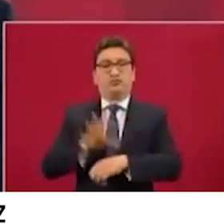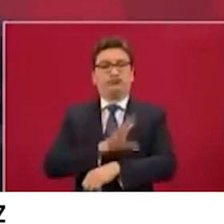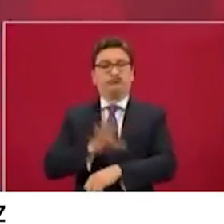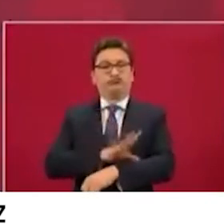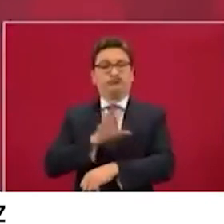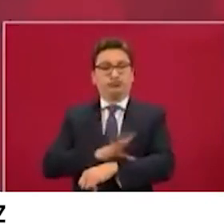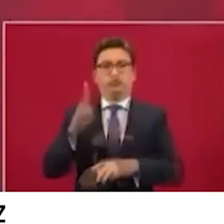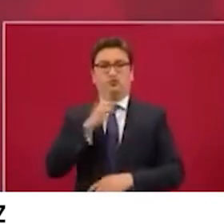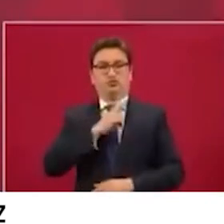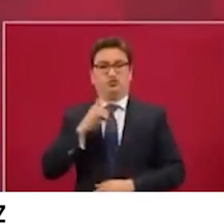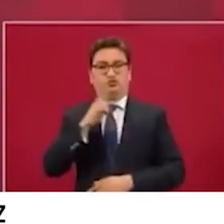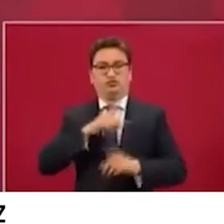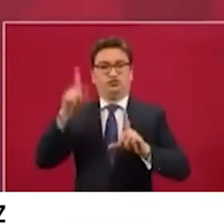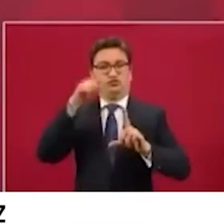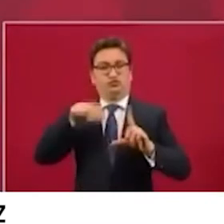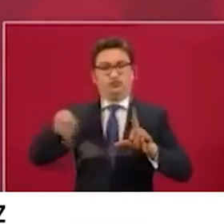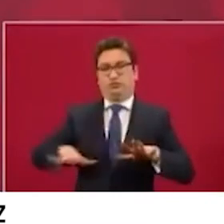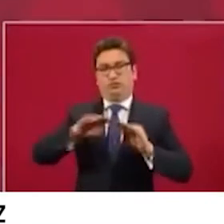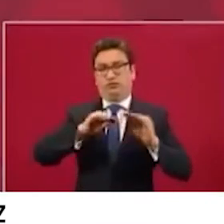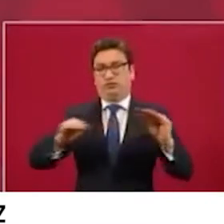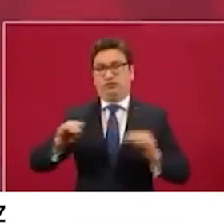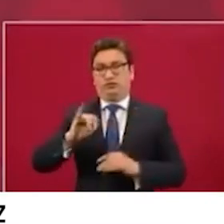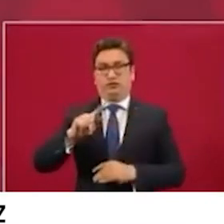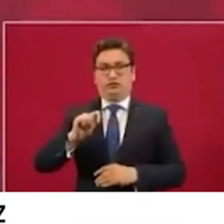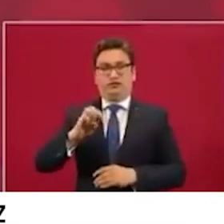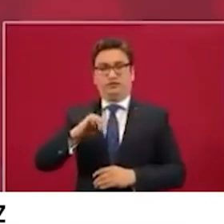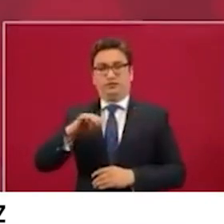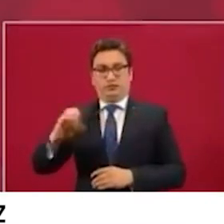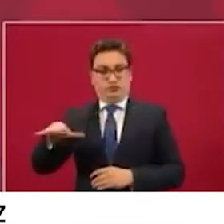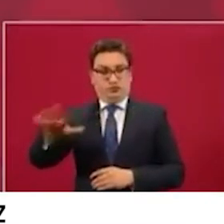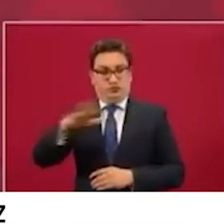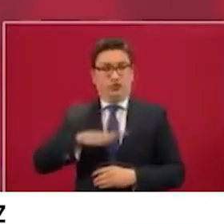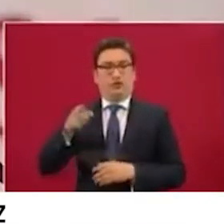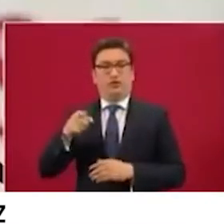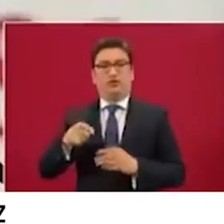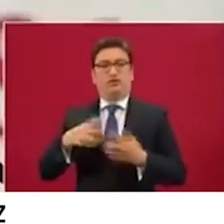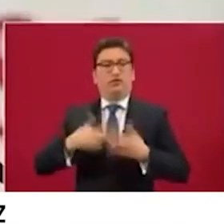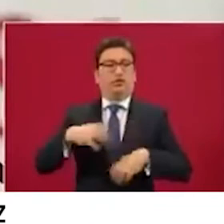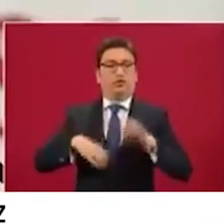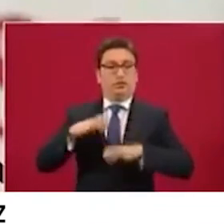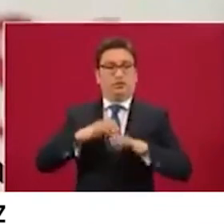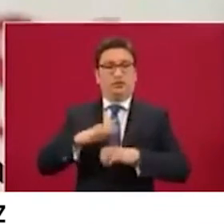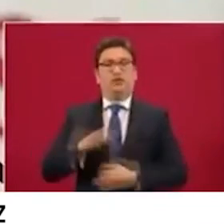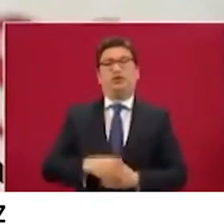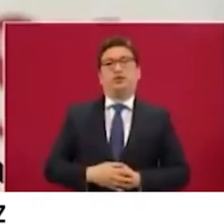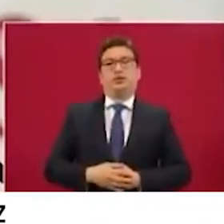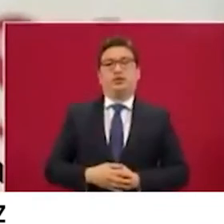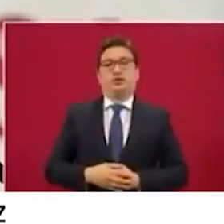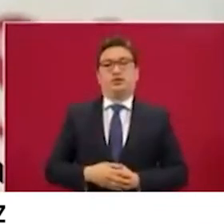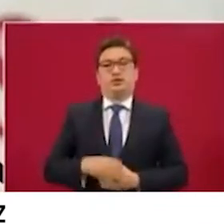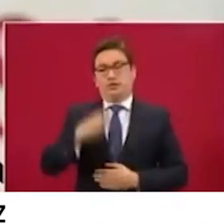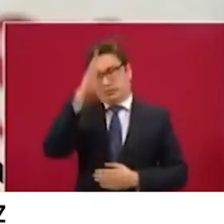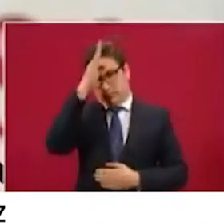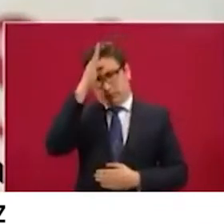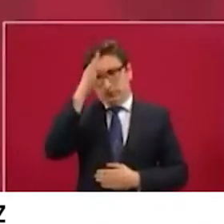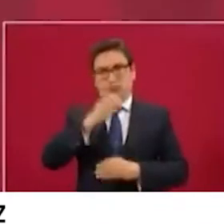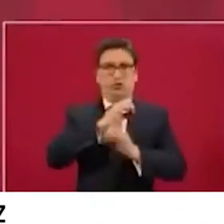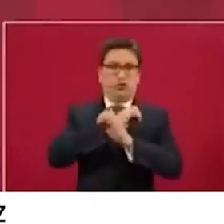eólica. Por ejemplo, en el Istmo hay Bimbo, Oxxo,